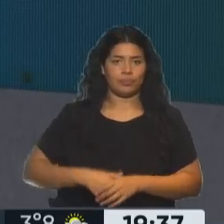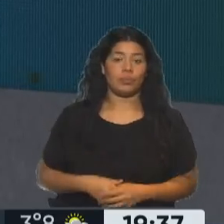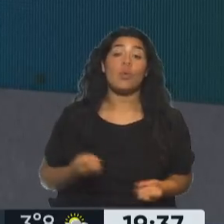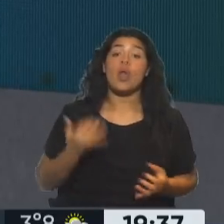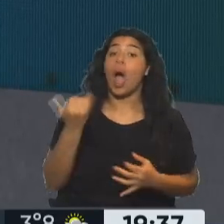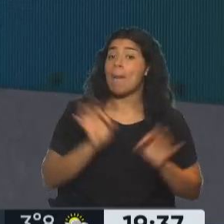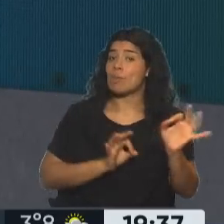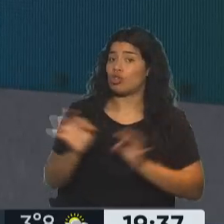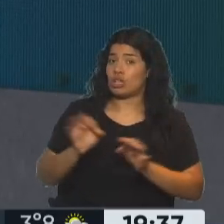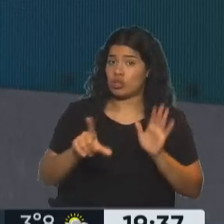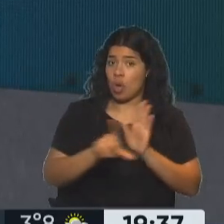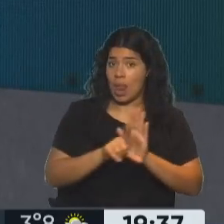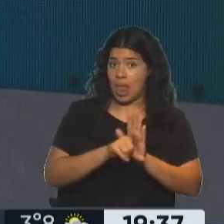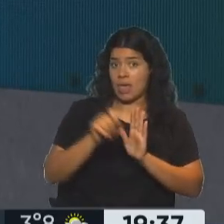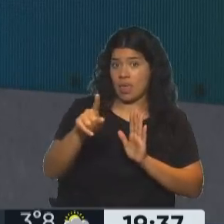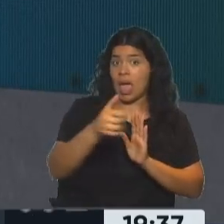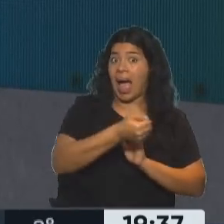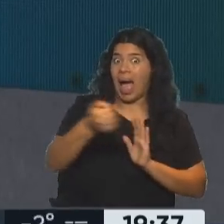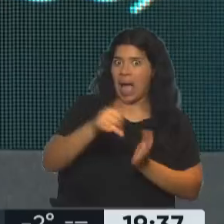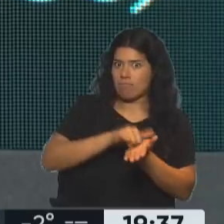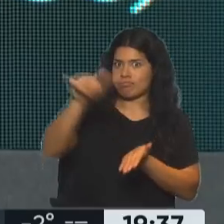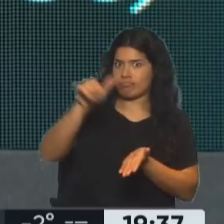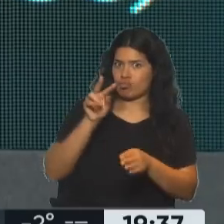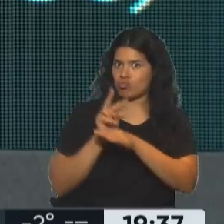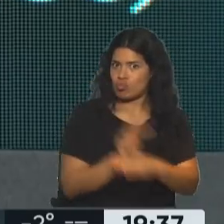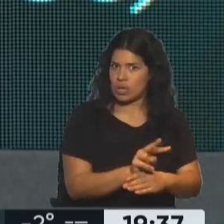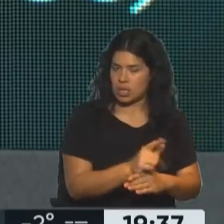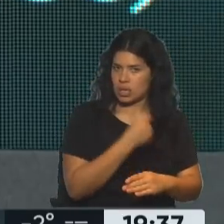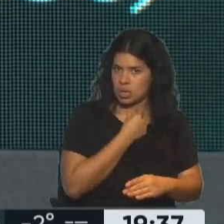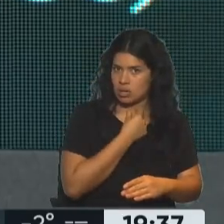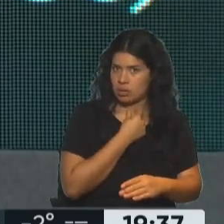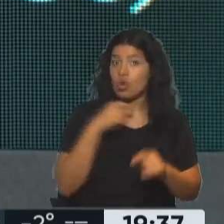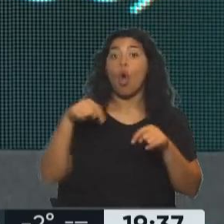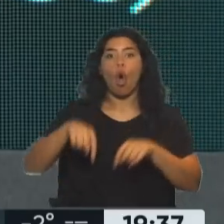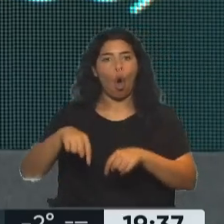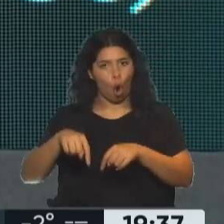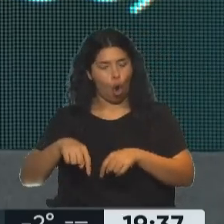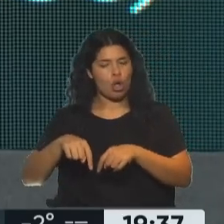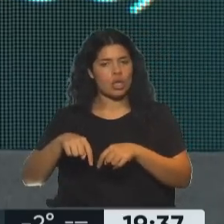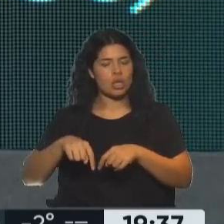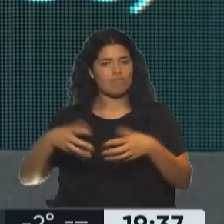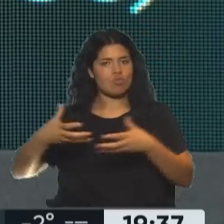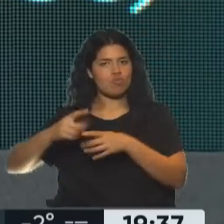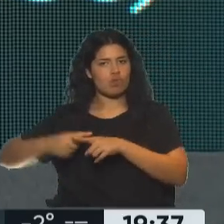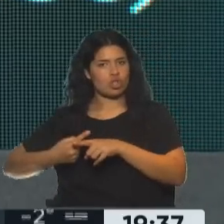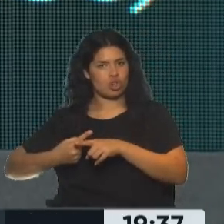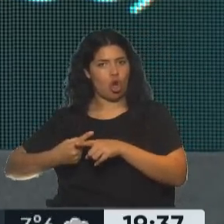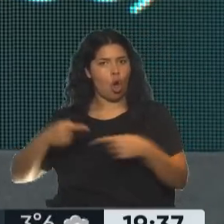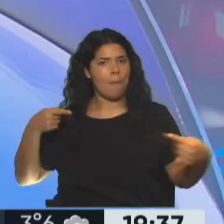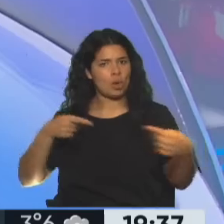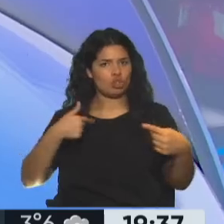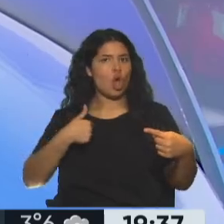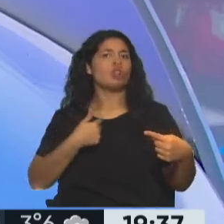para proteger aerolíneas argentinas. Hoy se ¿no? levantó la oposición, ahí firmaron algo, pero la oposición no quiere. Ahora, Exacto. no sé